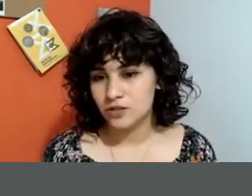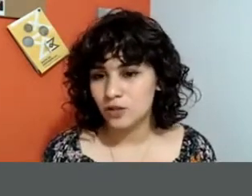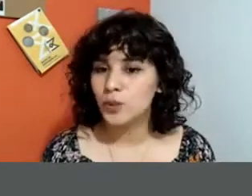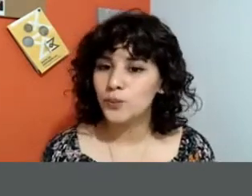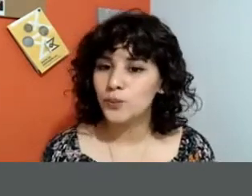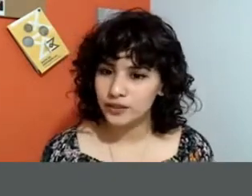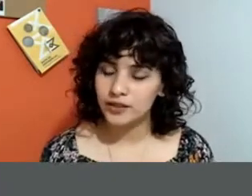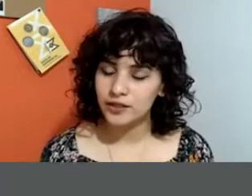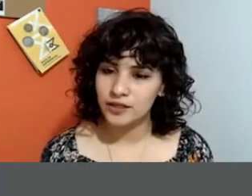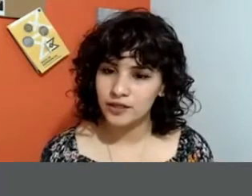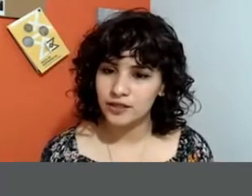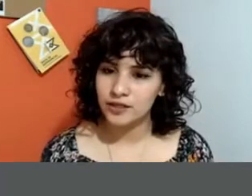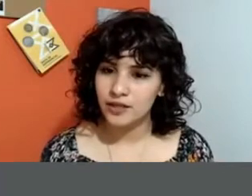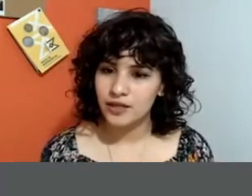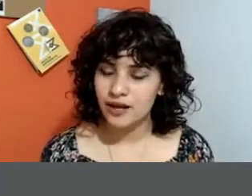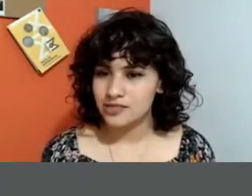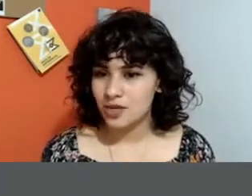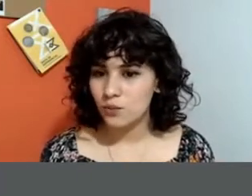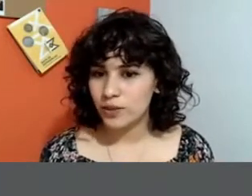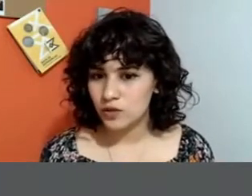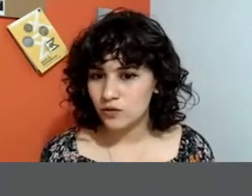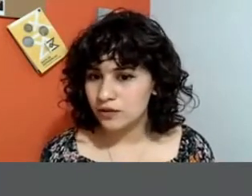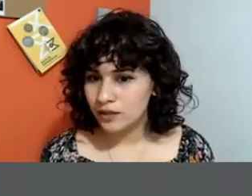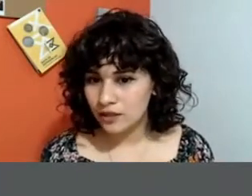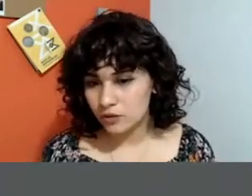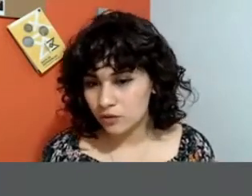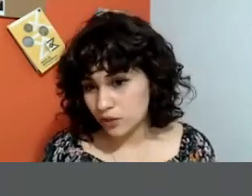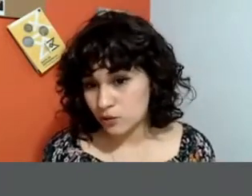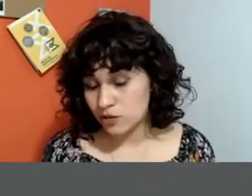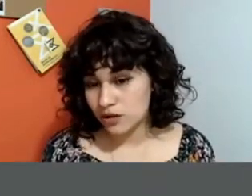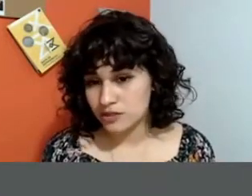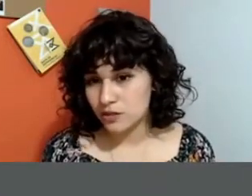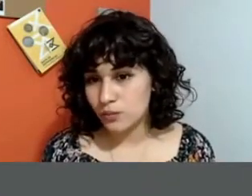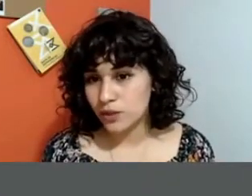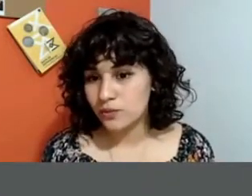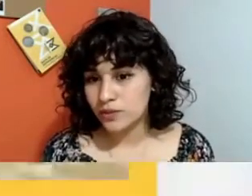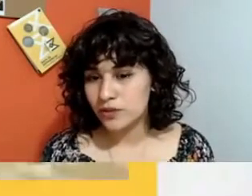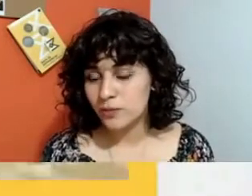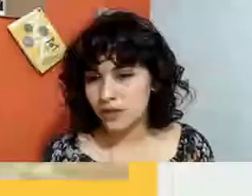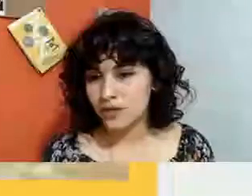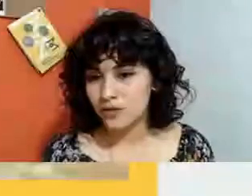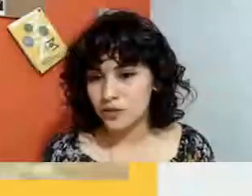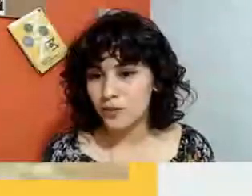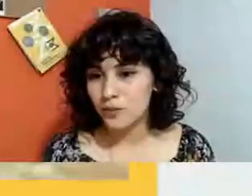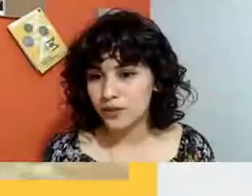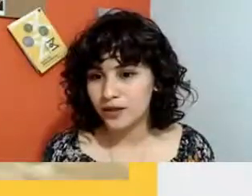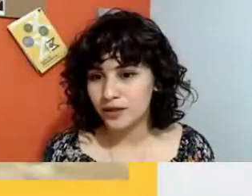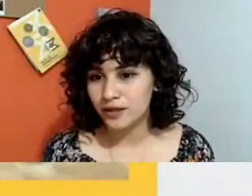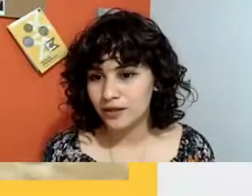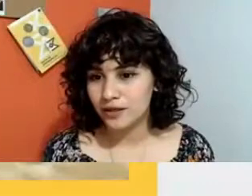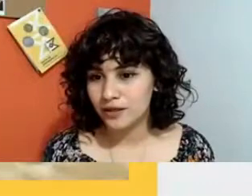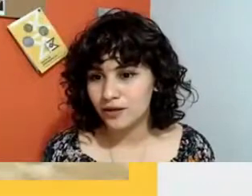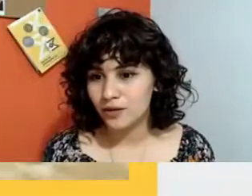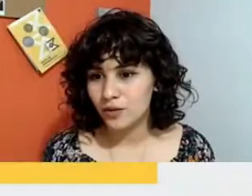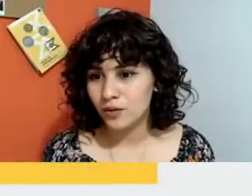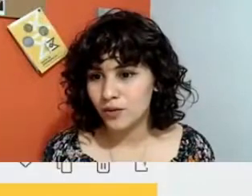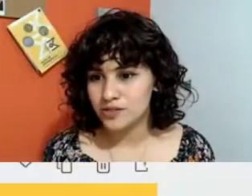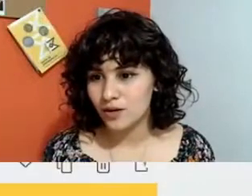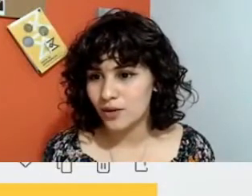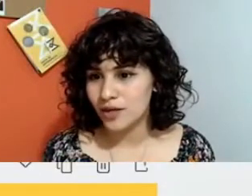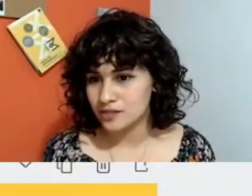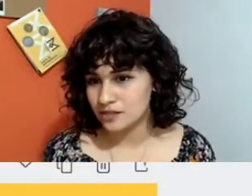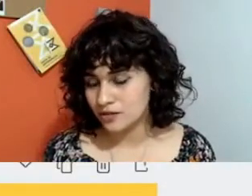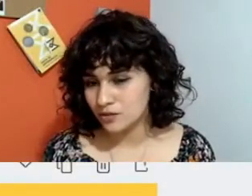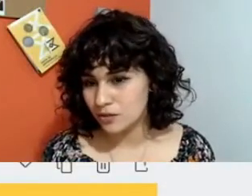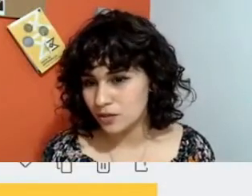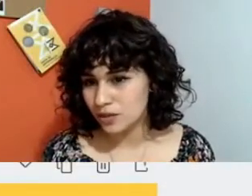la que los alumnos pueden realizar un pequeño video, ¿no? Bueno, hemos realizado un pequeño video para que ellos también puedan luego hacerlo